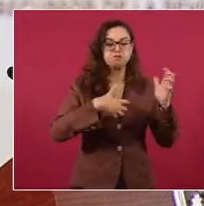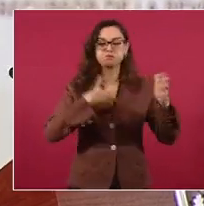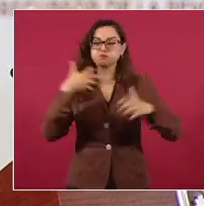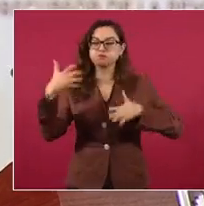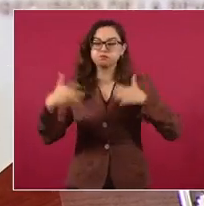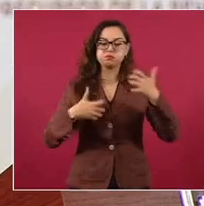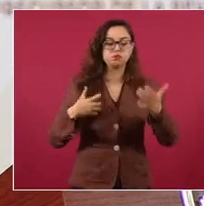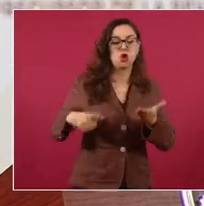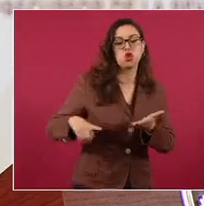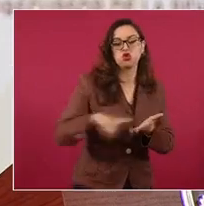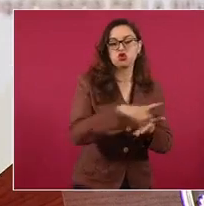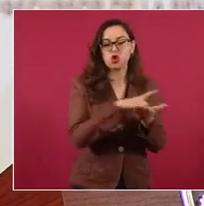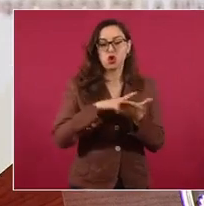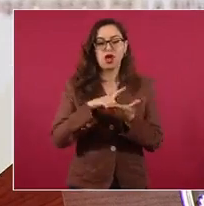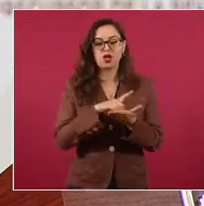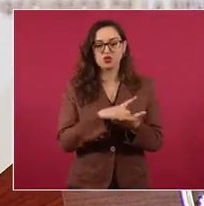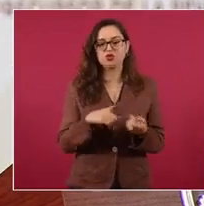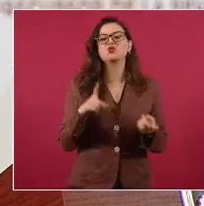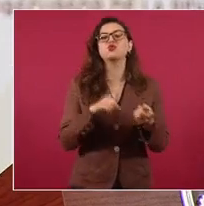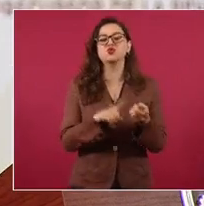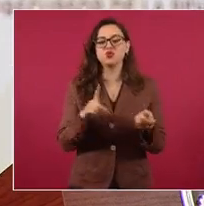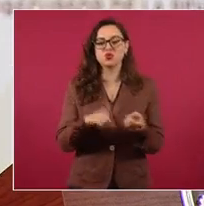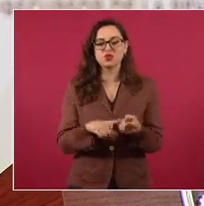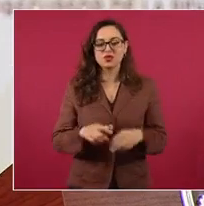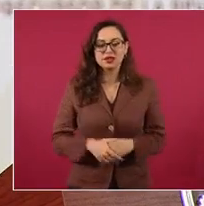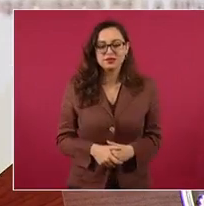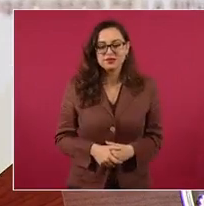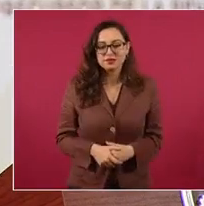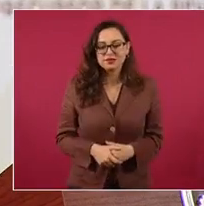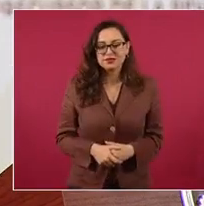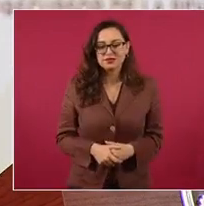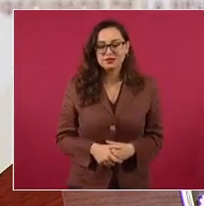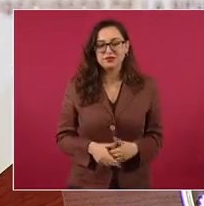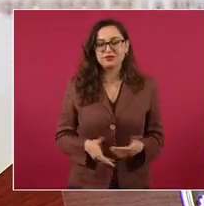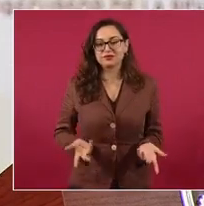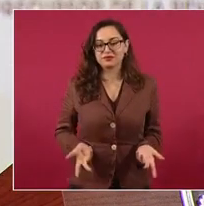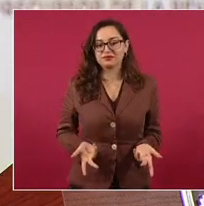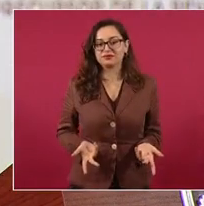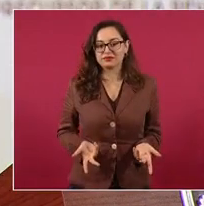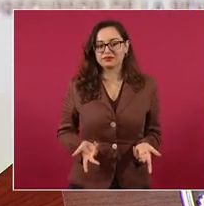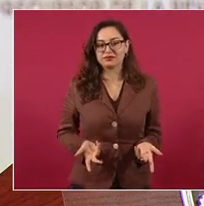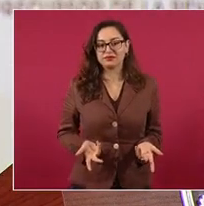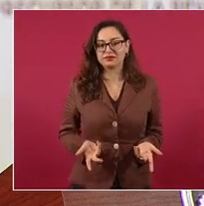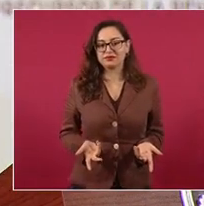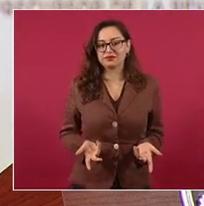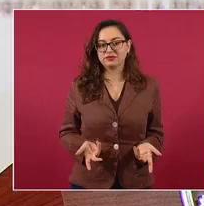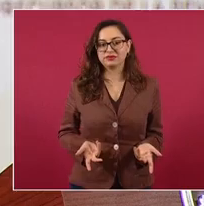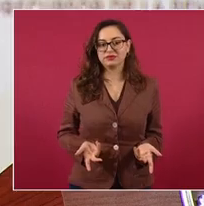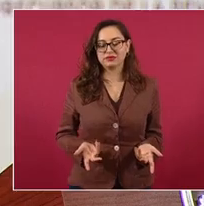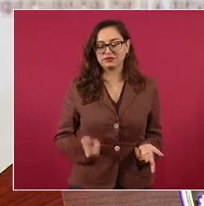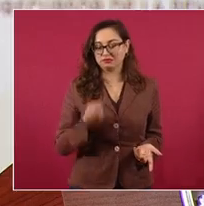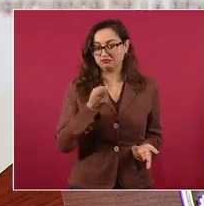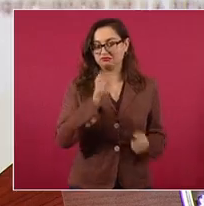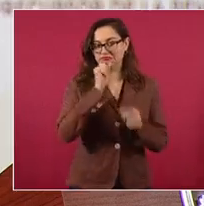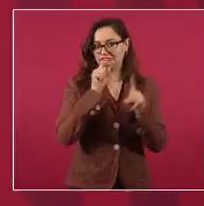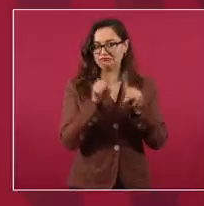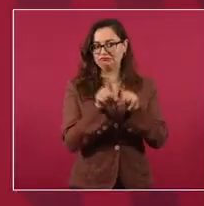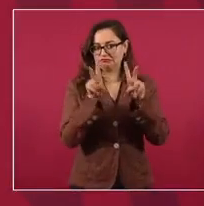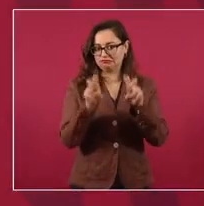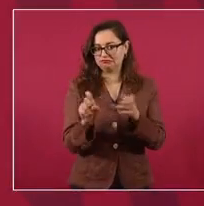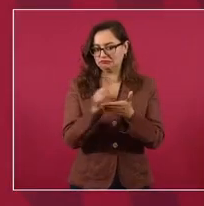en donde hay, que ese es el otro tema importante a cuidar,